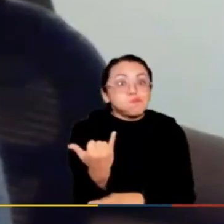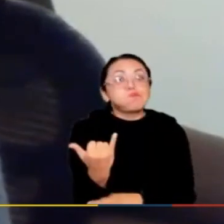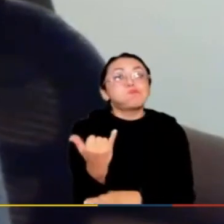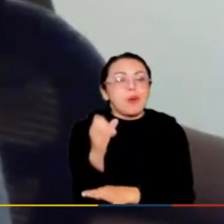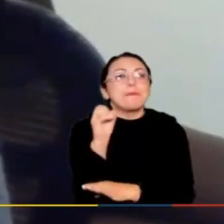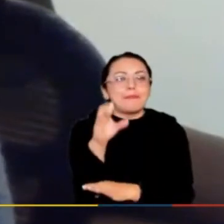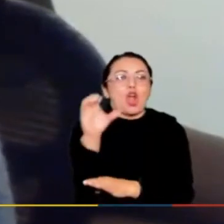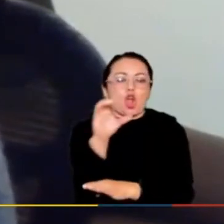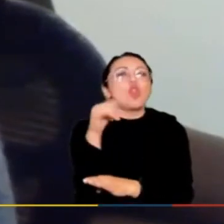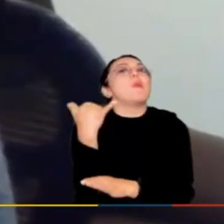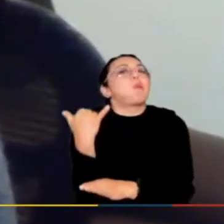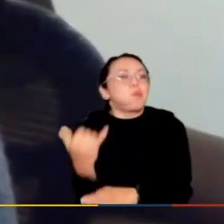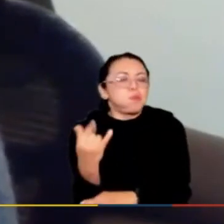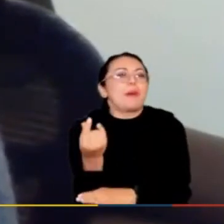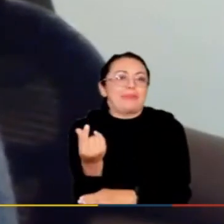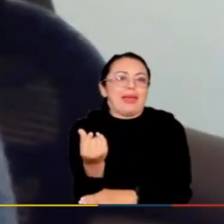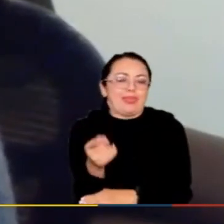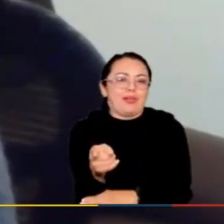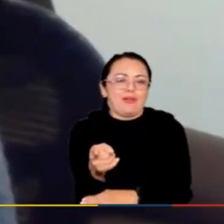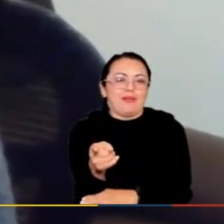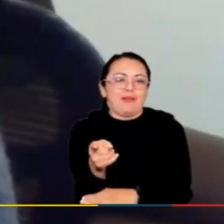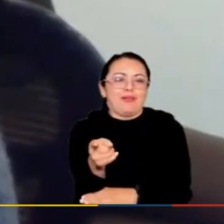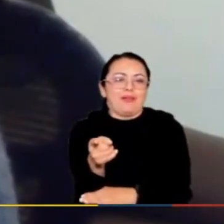manos de Bancolombia